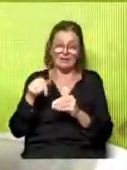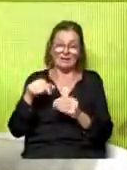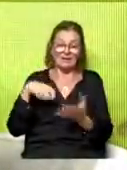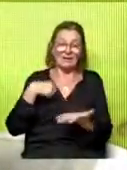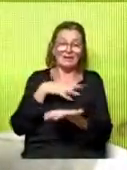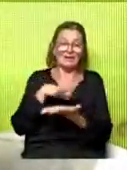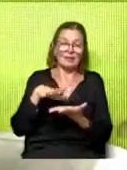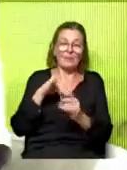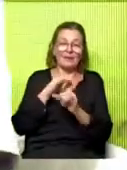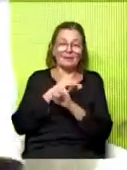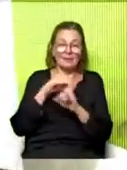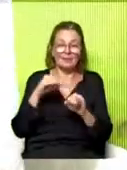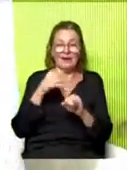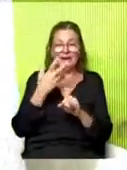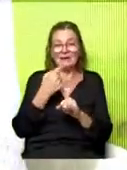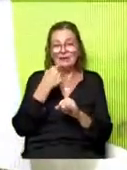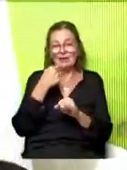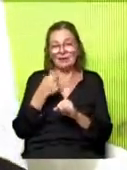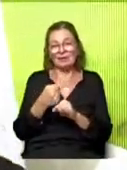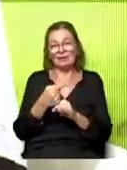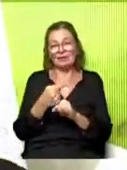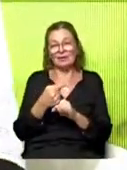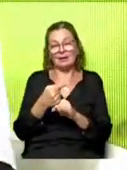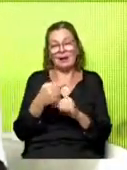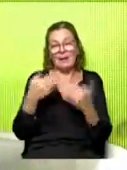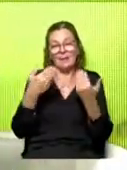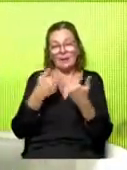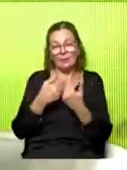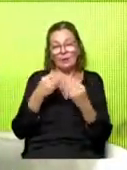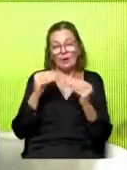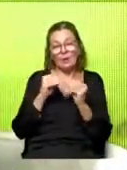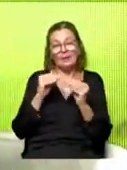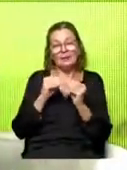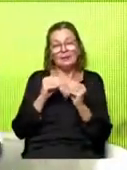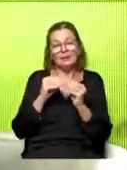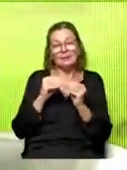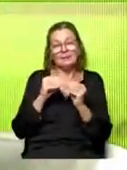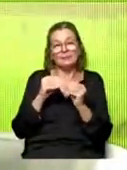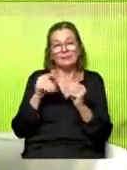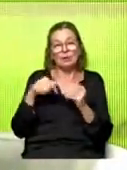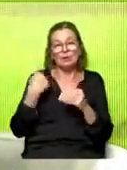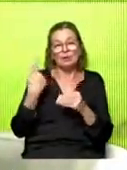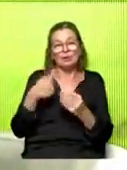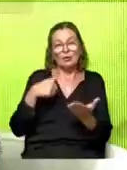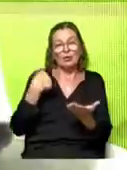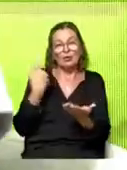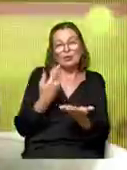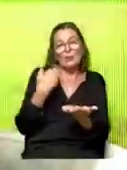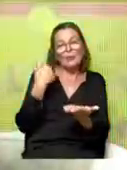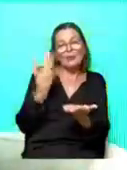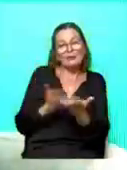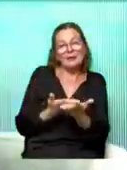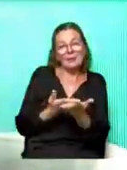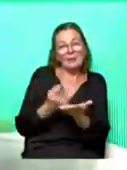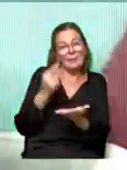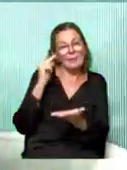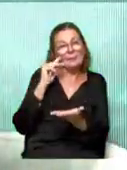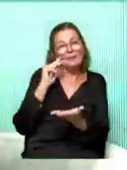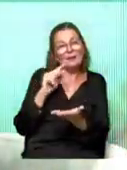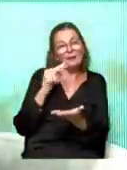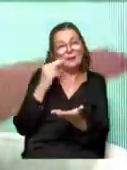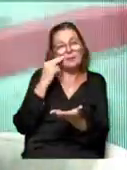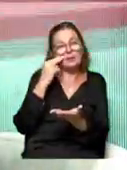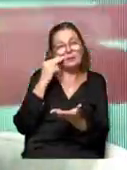Para terminar, quiero decir lo siguiente a la pregunta de la compañera. Nosotros planteamos, fíjense, que